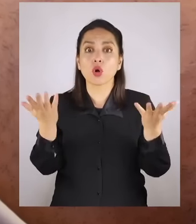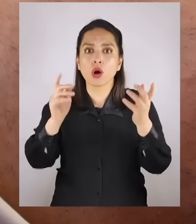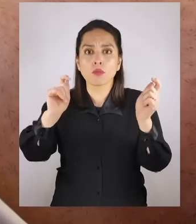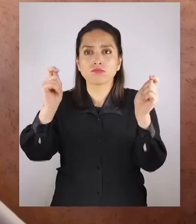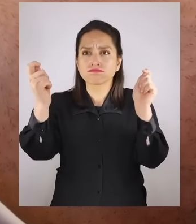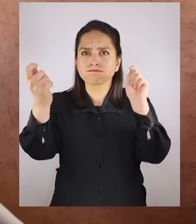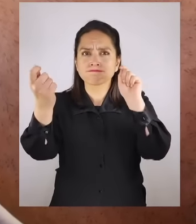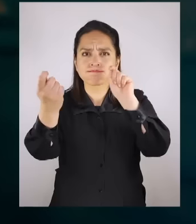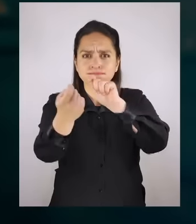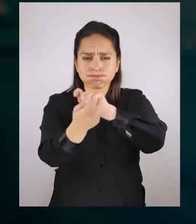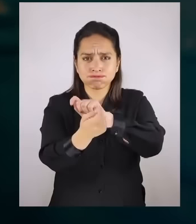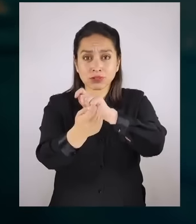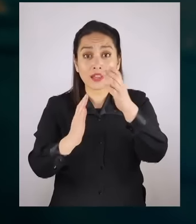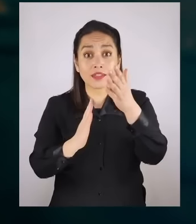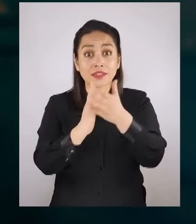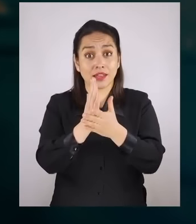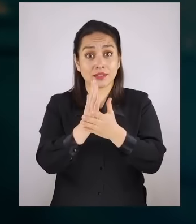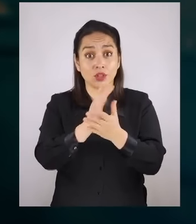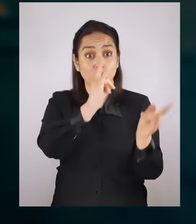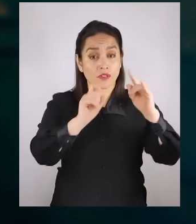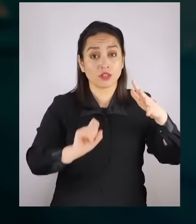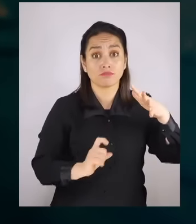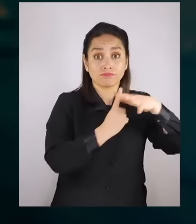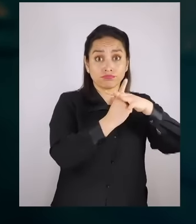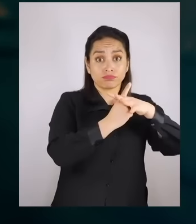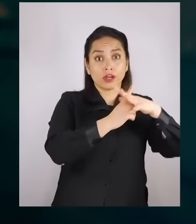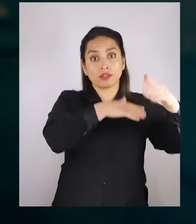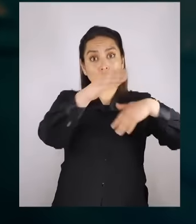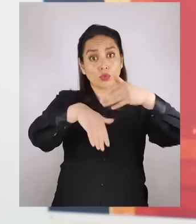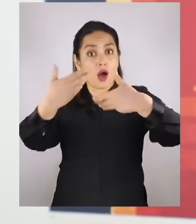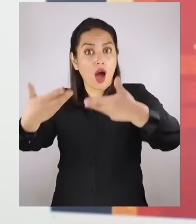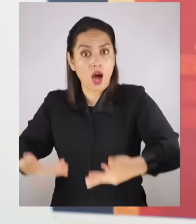evolucionaron estas desde el universo temprano hasta el día de hoy.